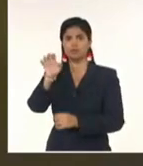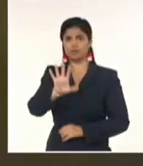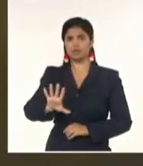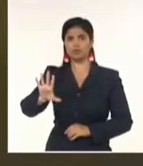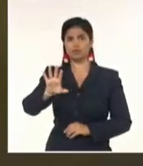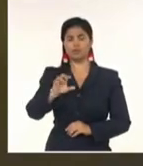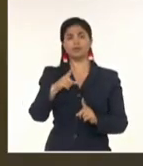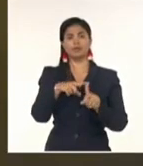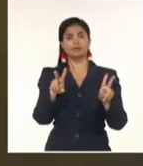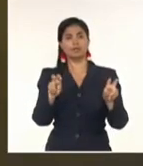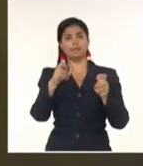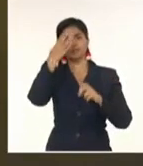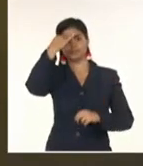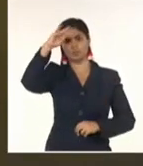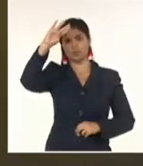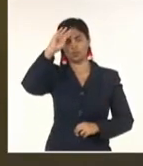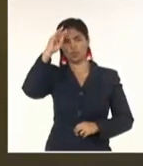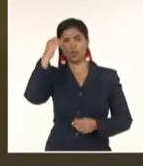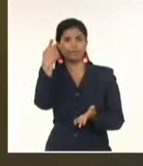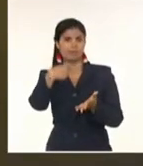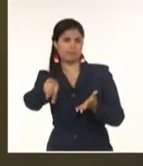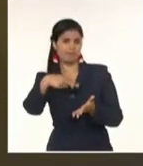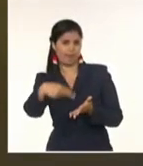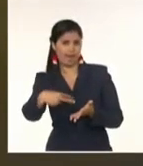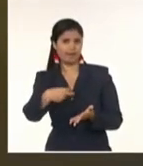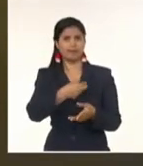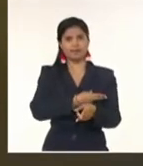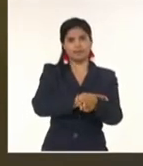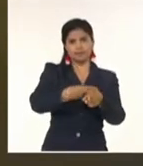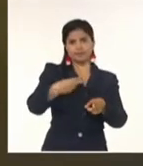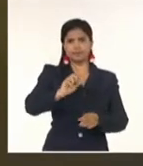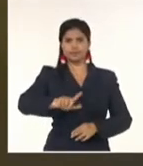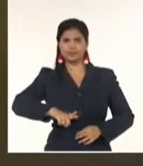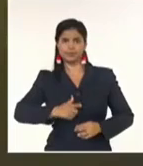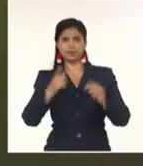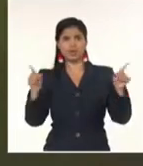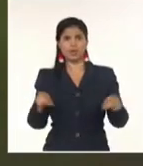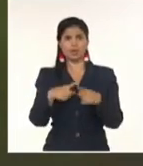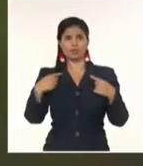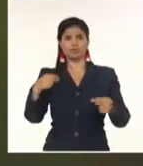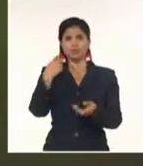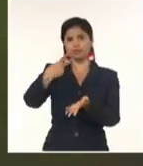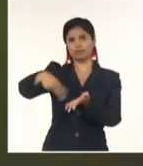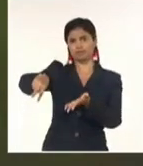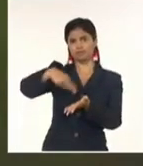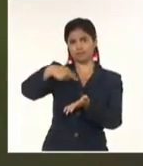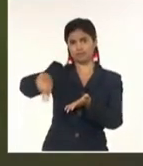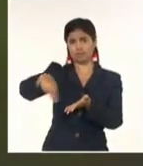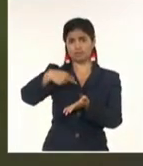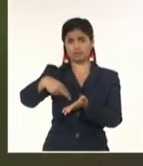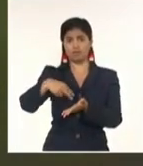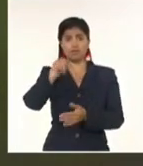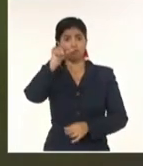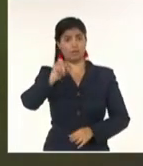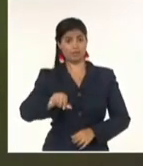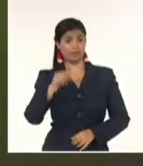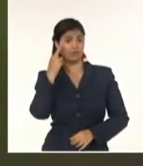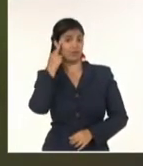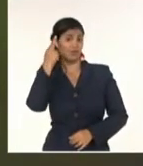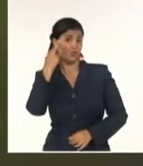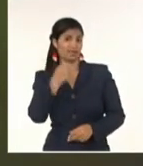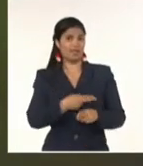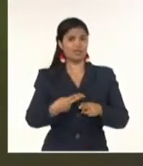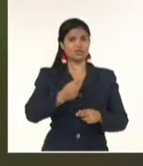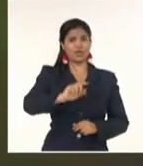movimiento, reflexiones en la antropología, la literatura, la música y la danza a partir de las rutas de las personas esclavizadas. El